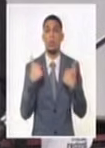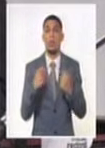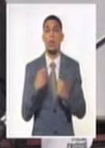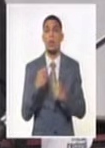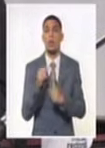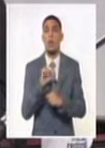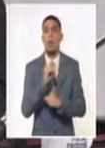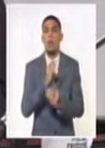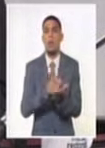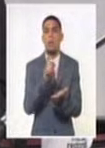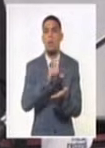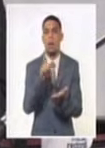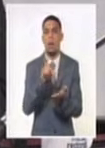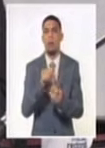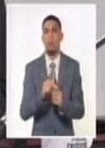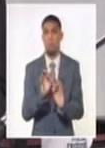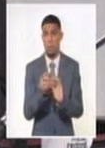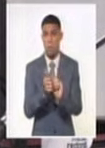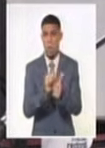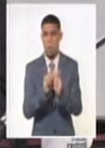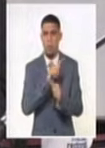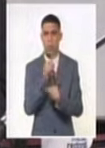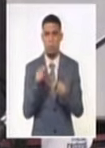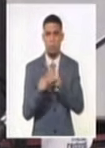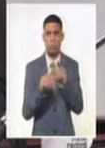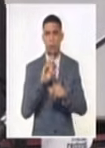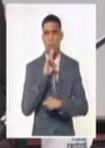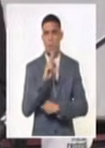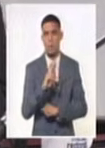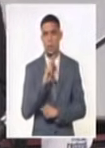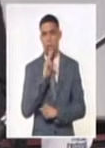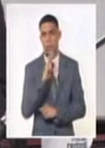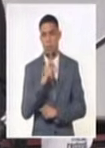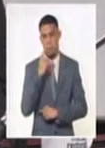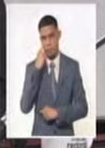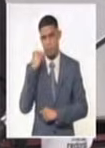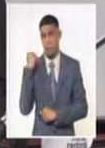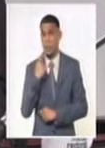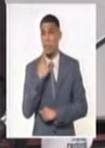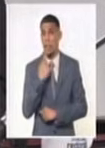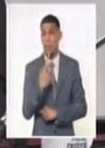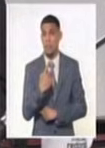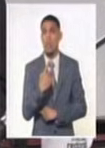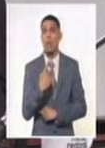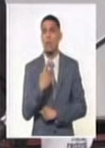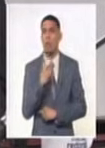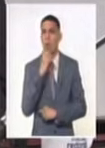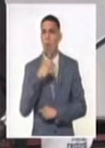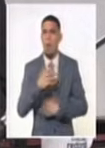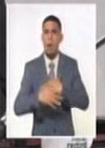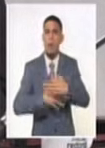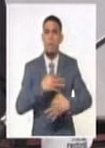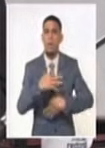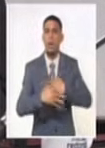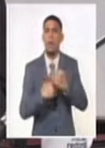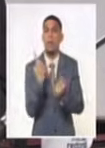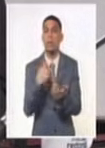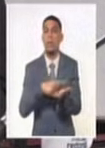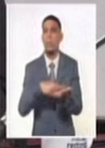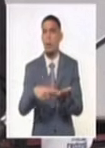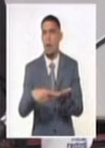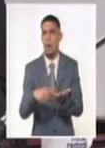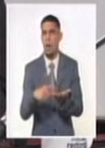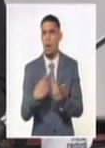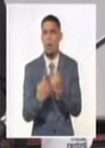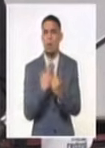del Instituto Nacional de Deportes, Educación Física y Recreación, quien nos valoró lo que ha pasado en esta semana y cómo